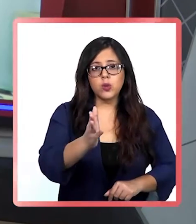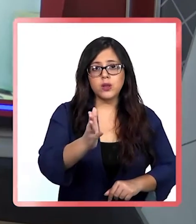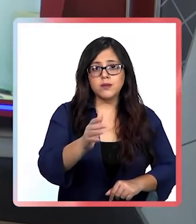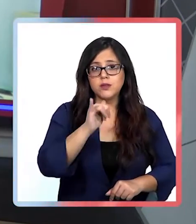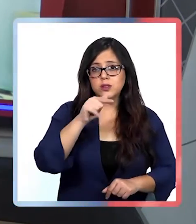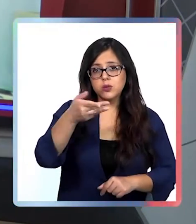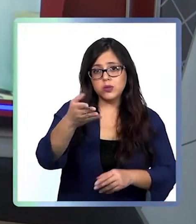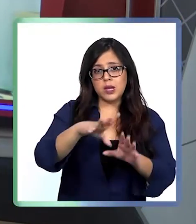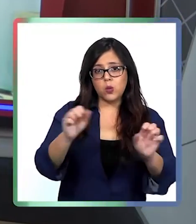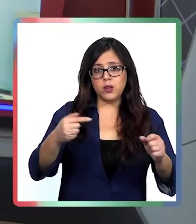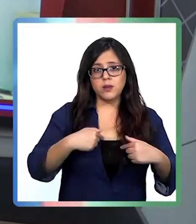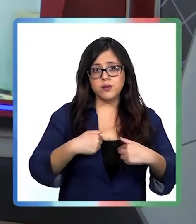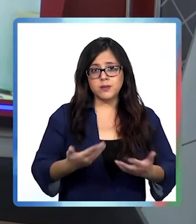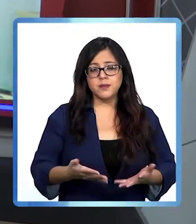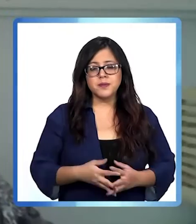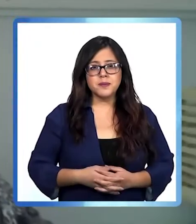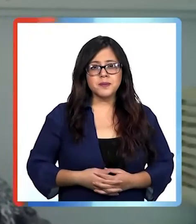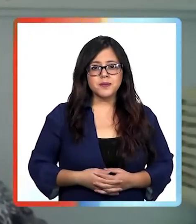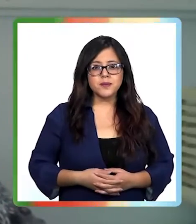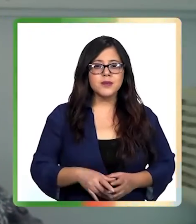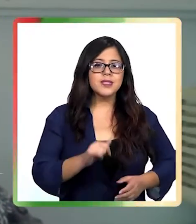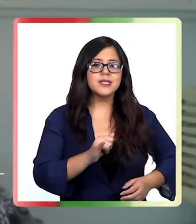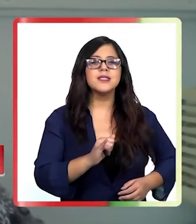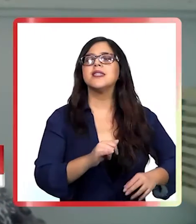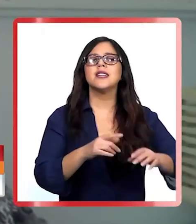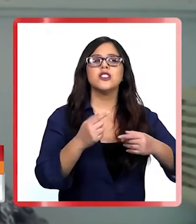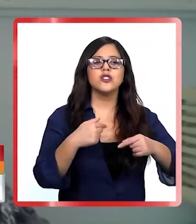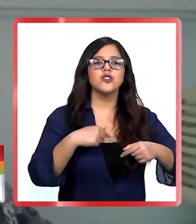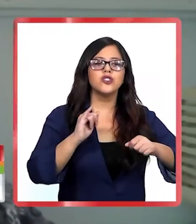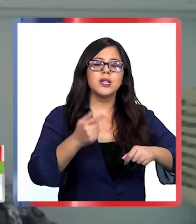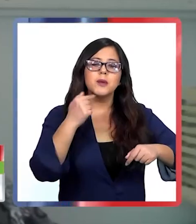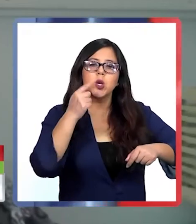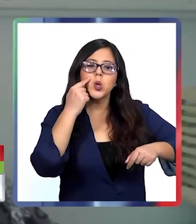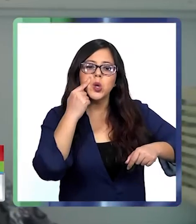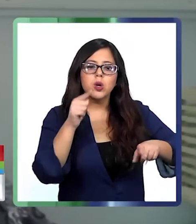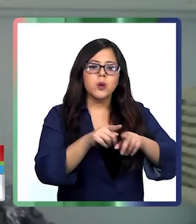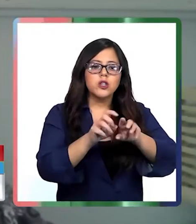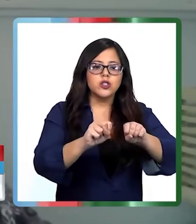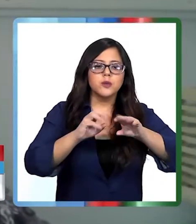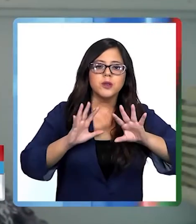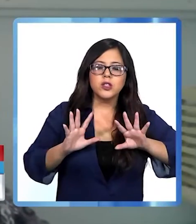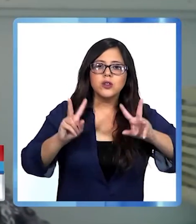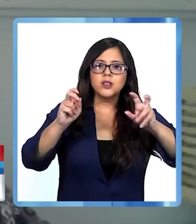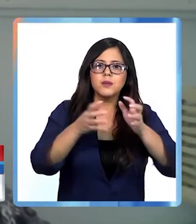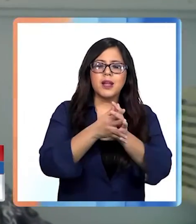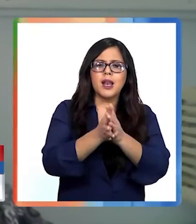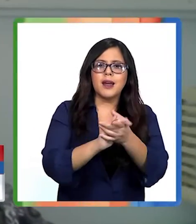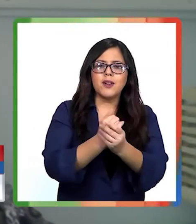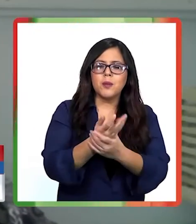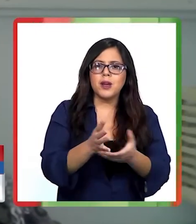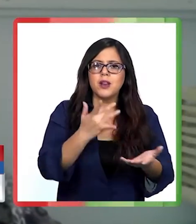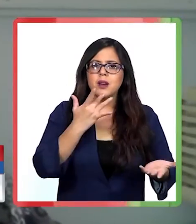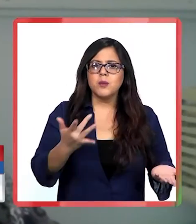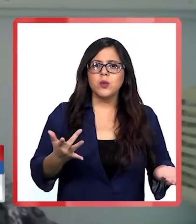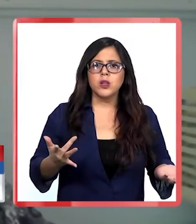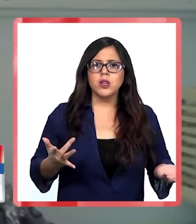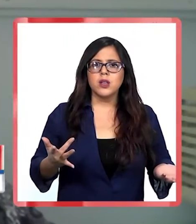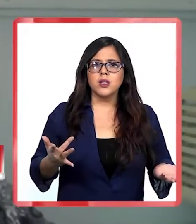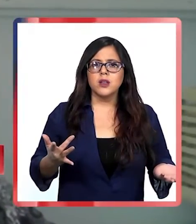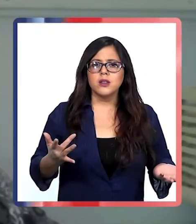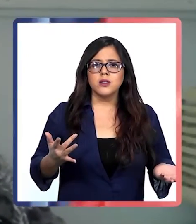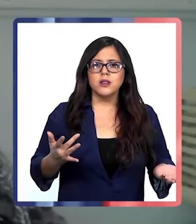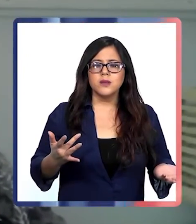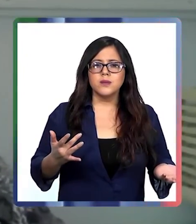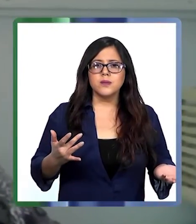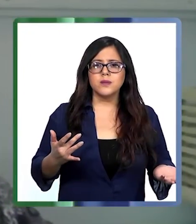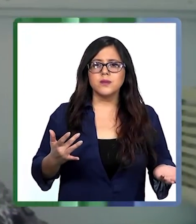nosotros. No sé si comparte esa análisis. Sí, absolutamente. Fíjate que yo me sorprendí muchísimo con el lavado de manos, porque yo no sé, siempre tuve la